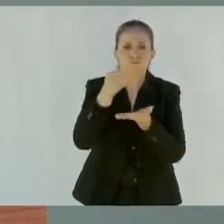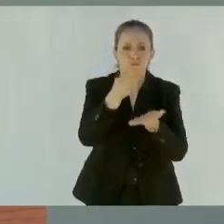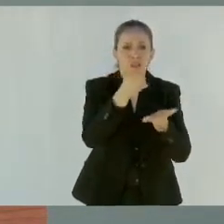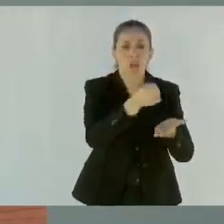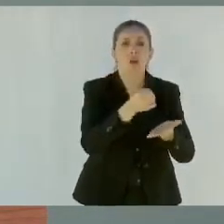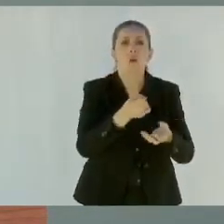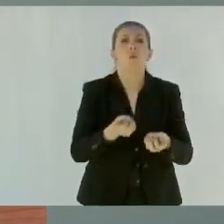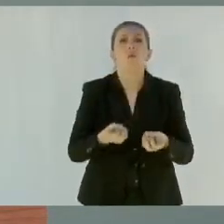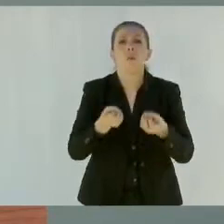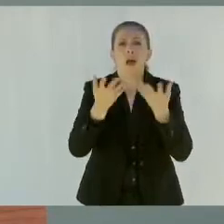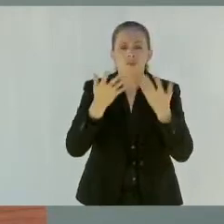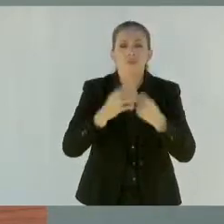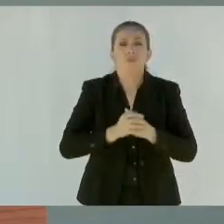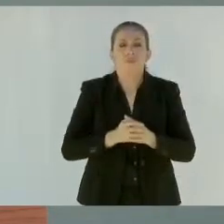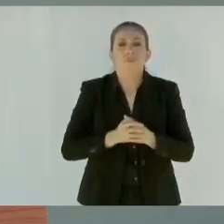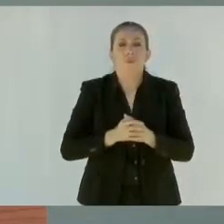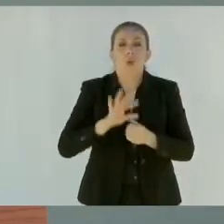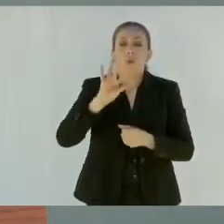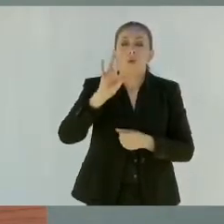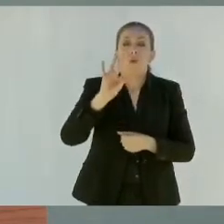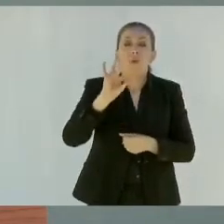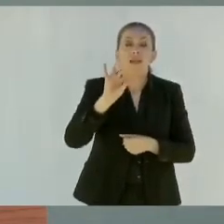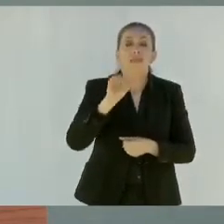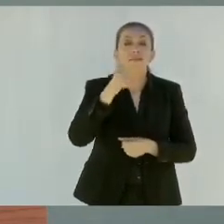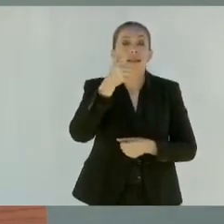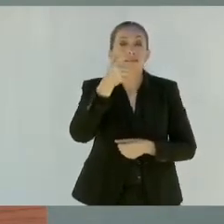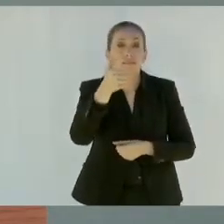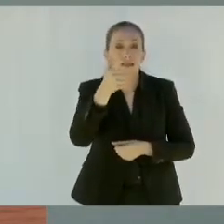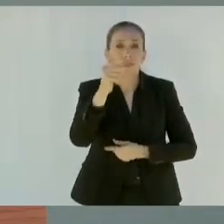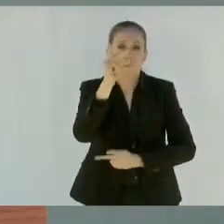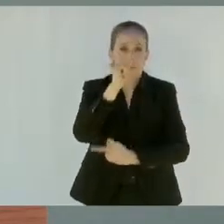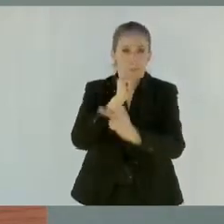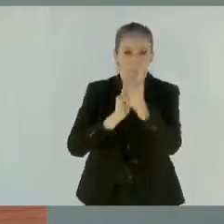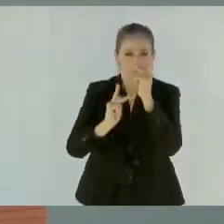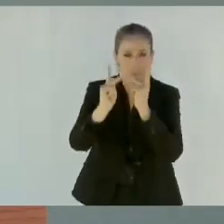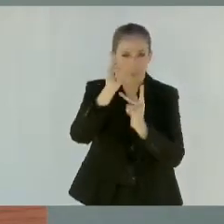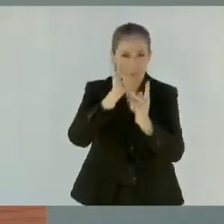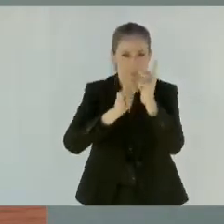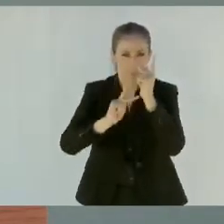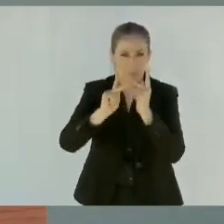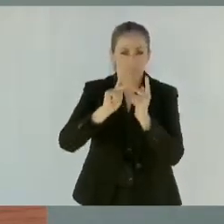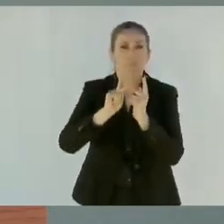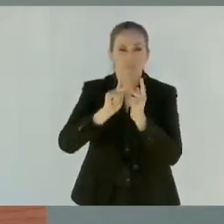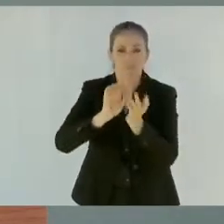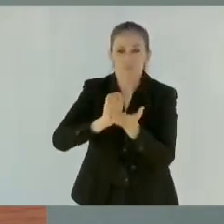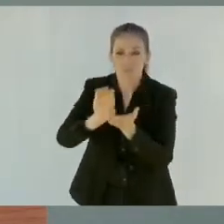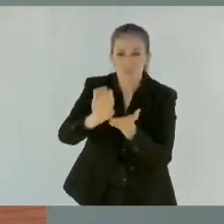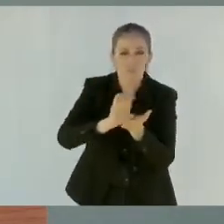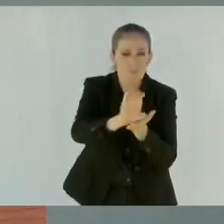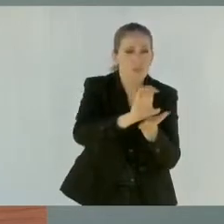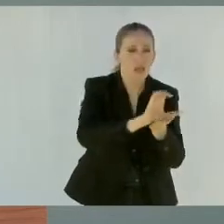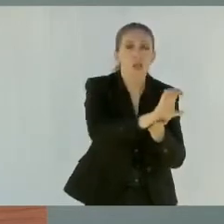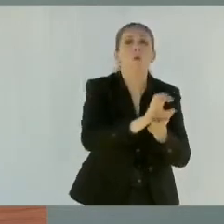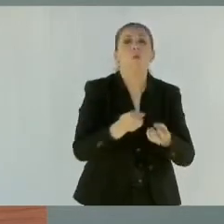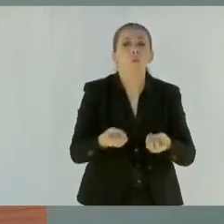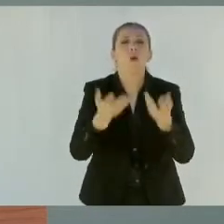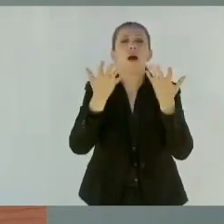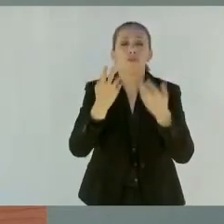46 créditos a pequeños empresarios, créditos de 25,000 pesos,